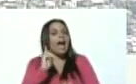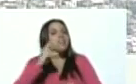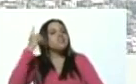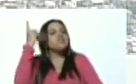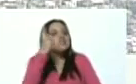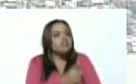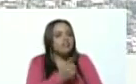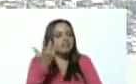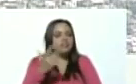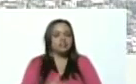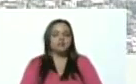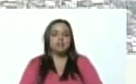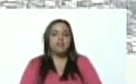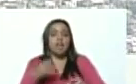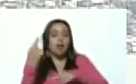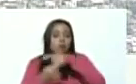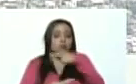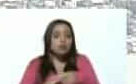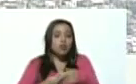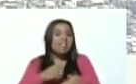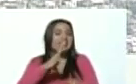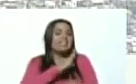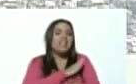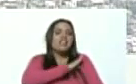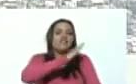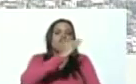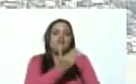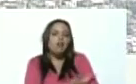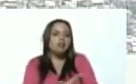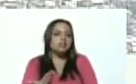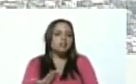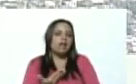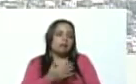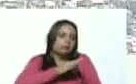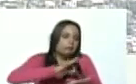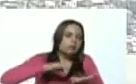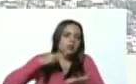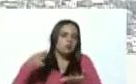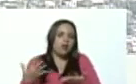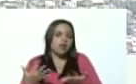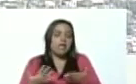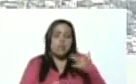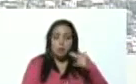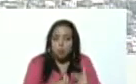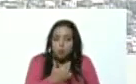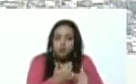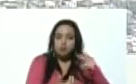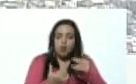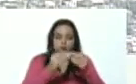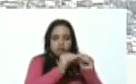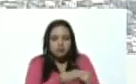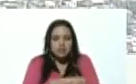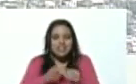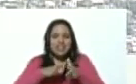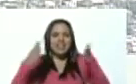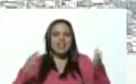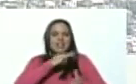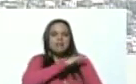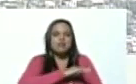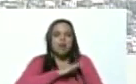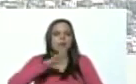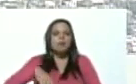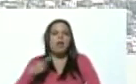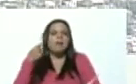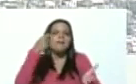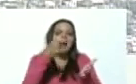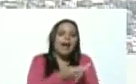Y la revolución tiene la fuerza espiritual y material y tiene las grandes misiones para pagar la